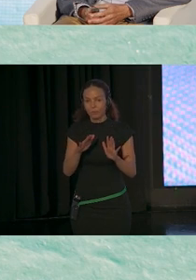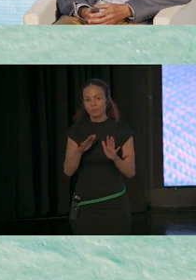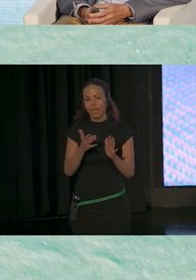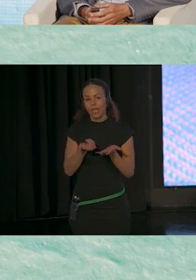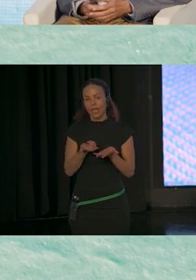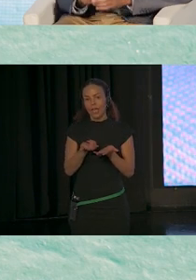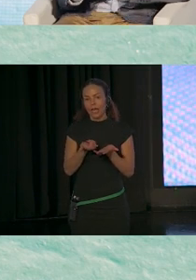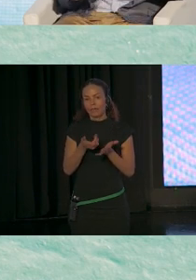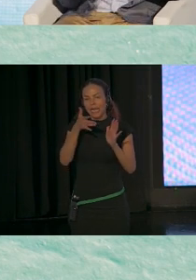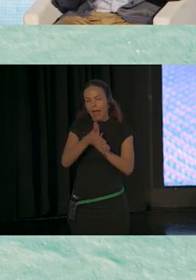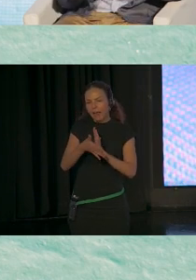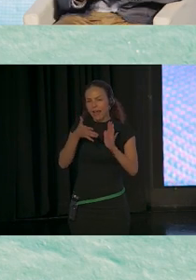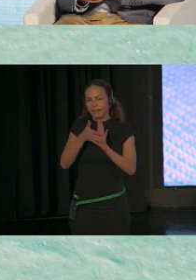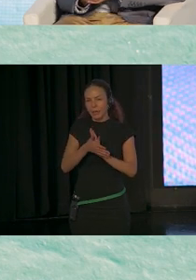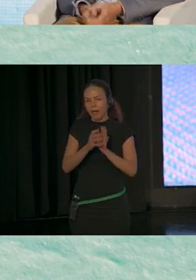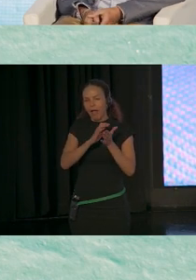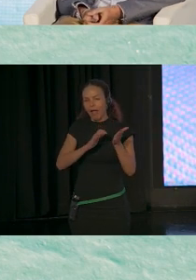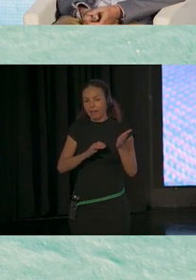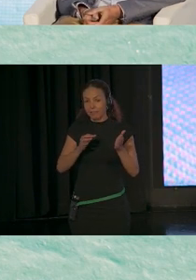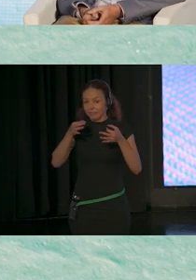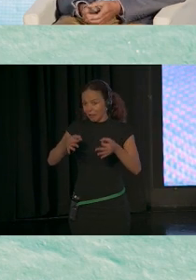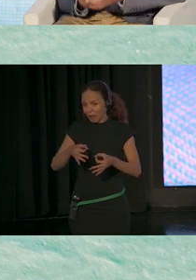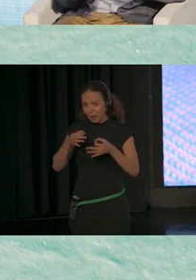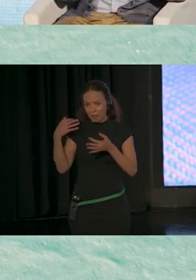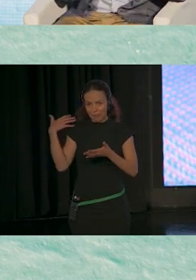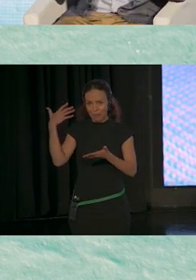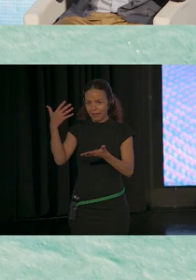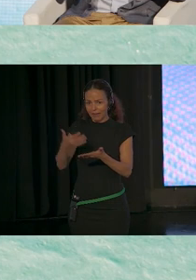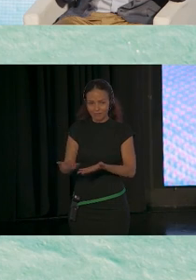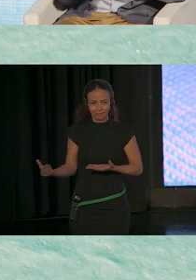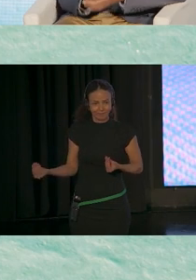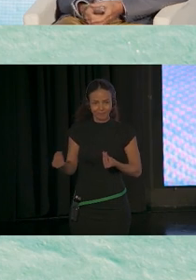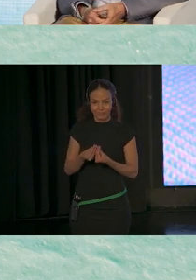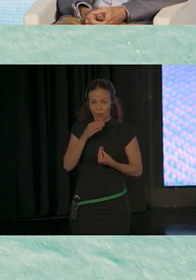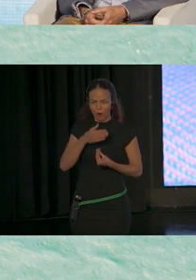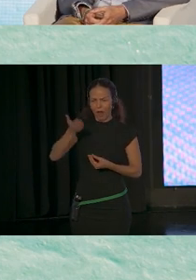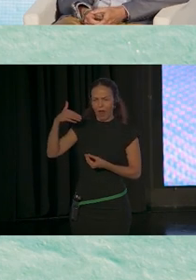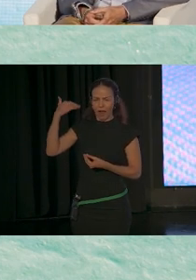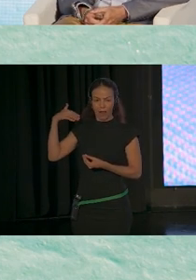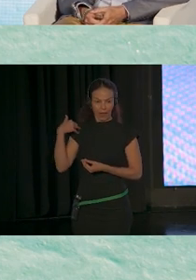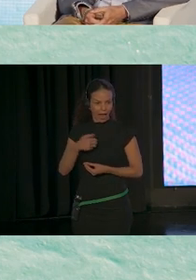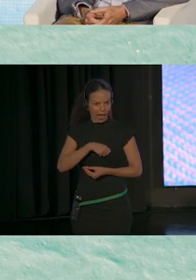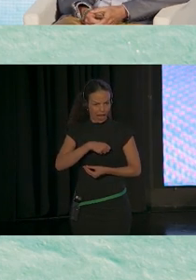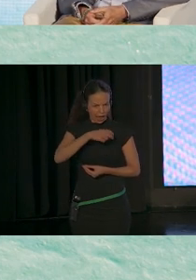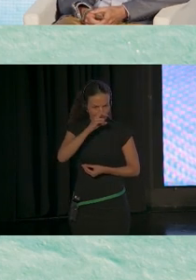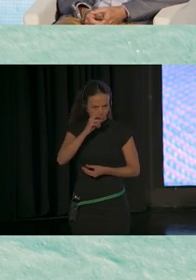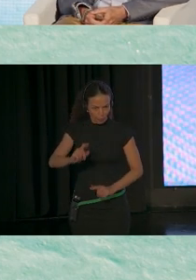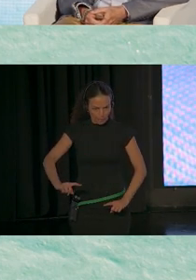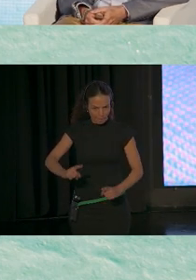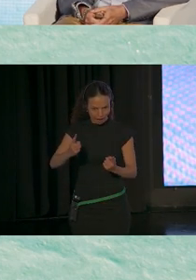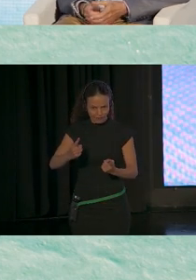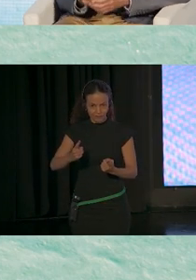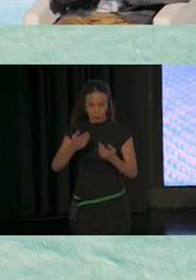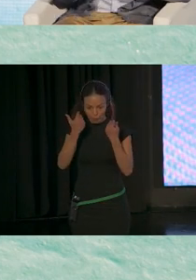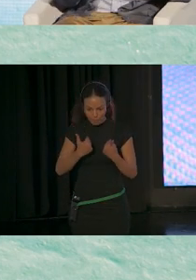nos ha acompañado siempre. Yo creo que cuando nuestros antepasados más antiguos como personas, seres humanos,